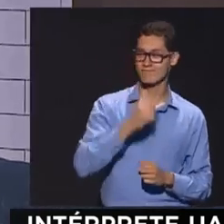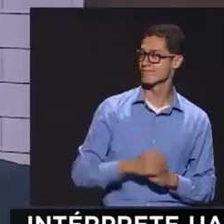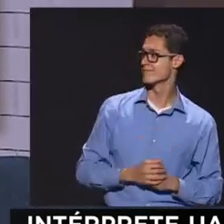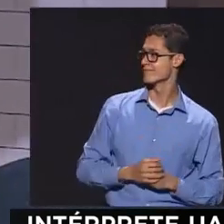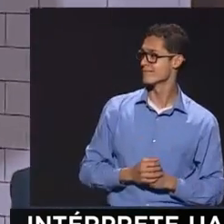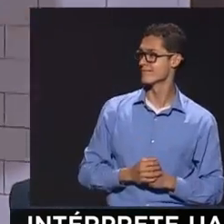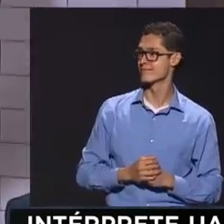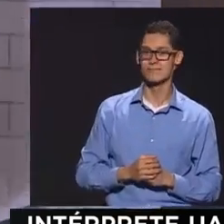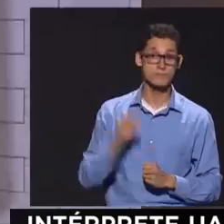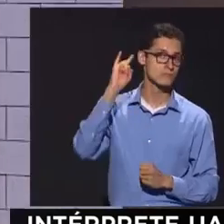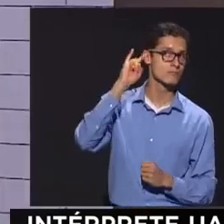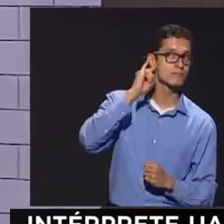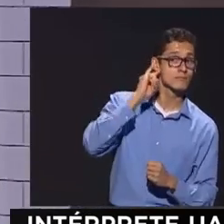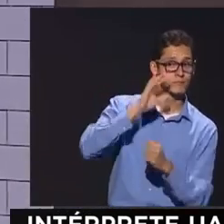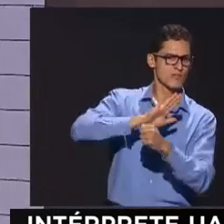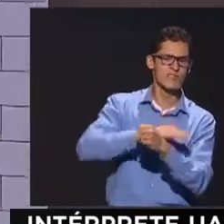derecha